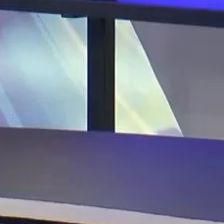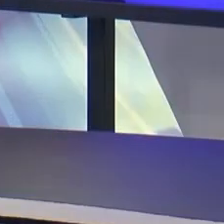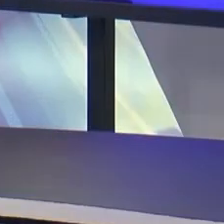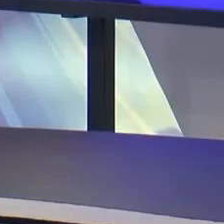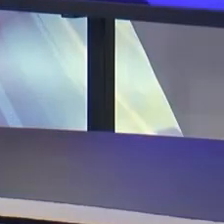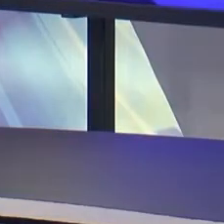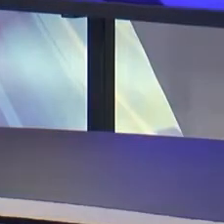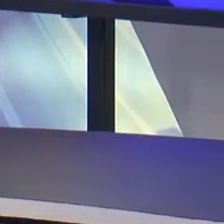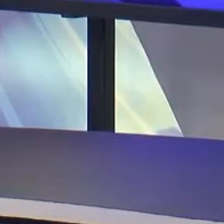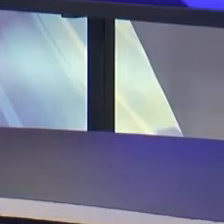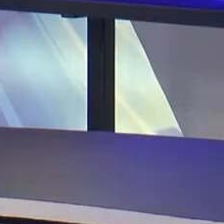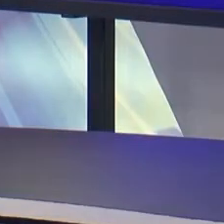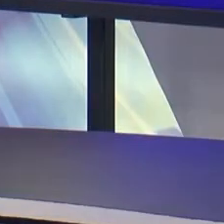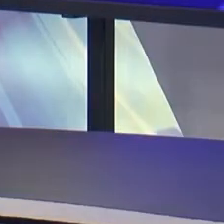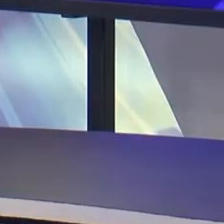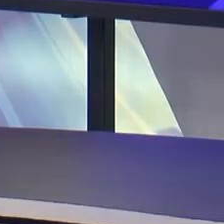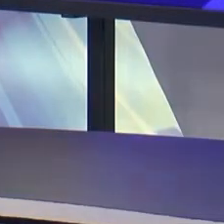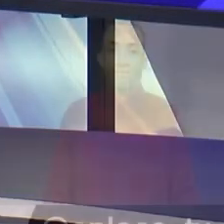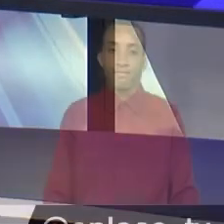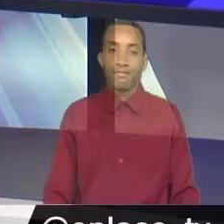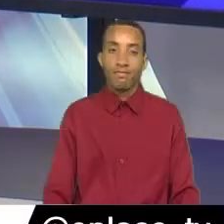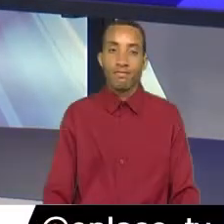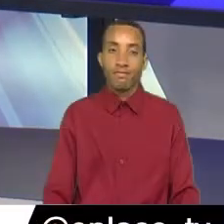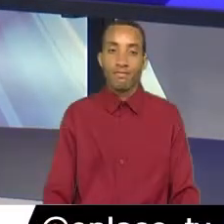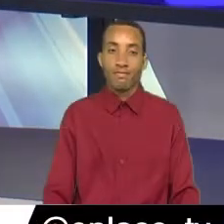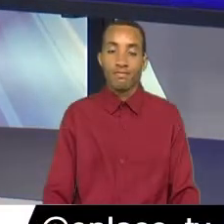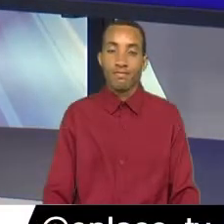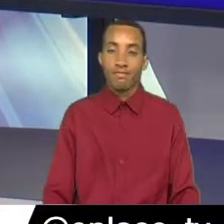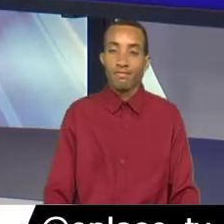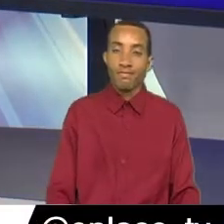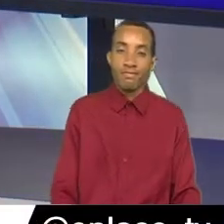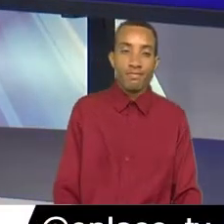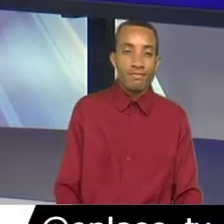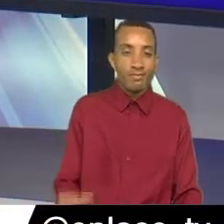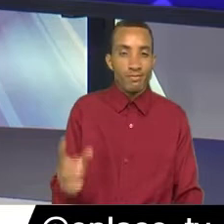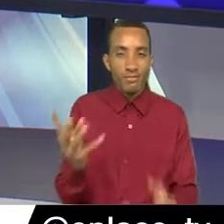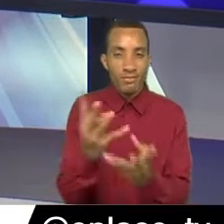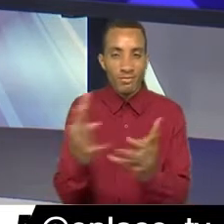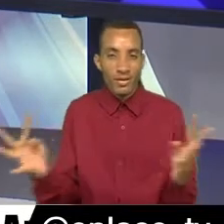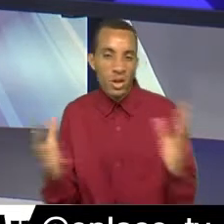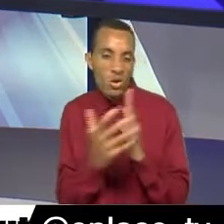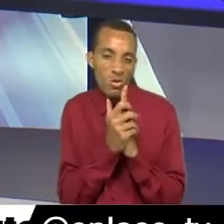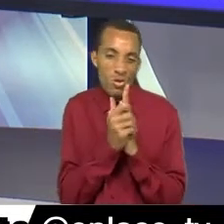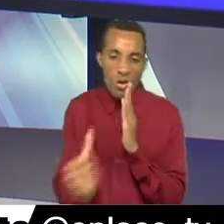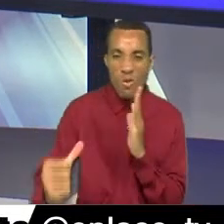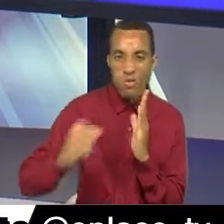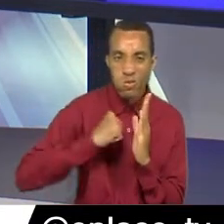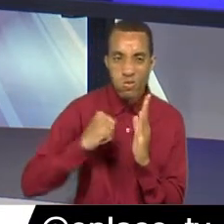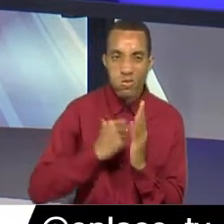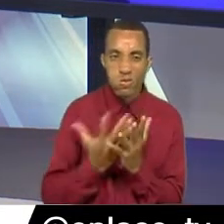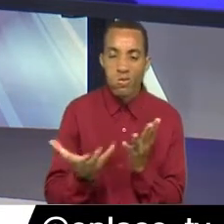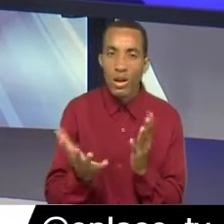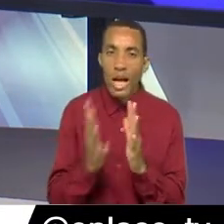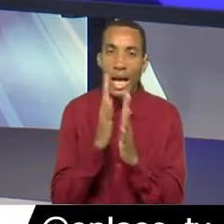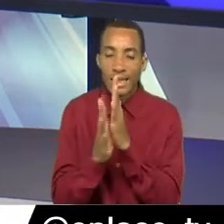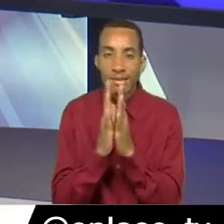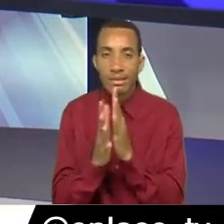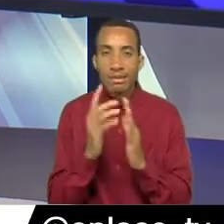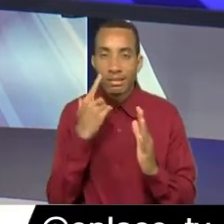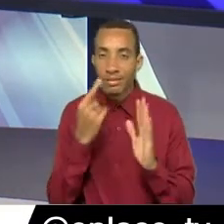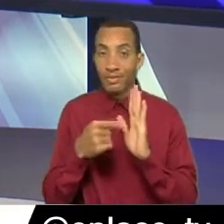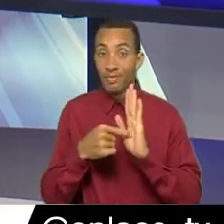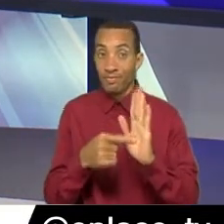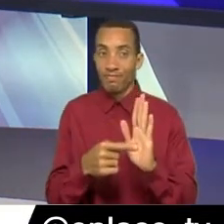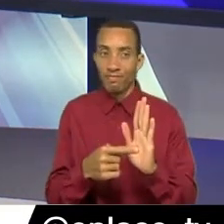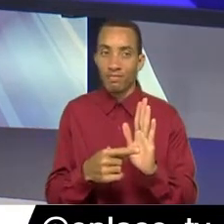El reality show Yo Tengo Talento continúa con las audiciones en los diferentes barrios de la ciudad. Las eliminatorias irán hasta